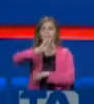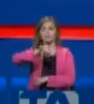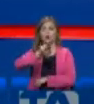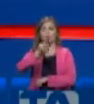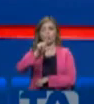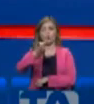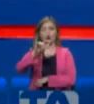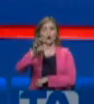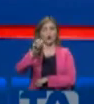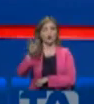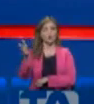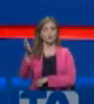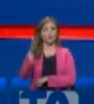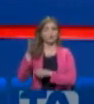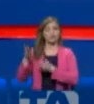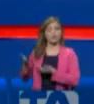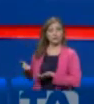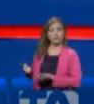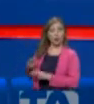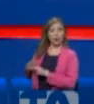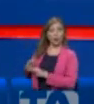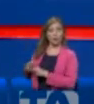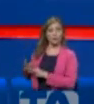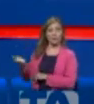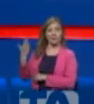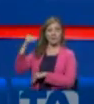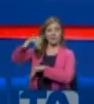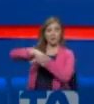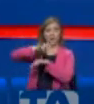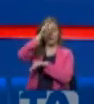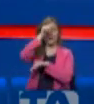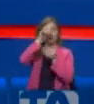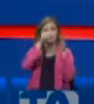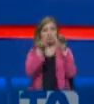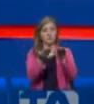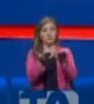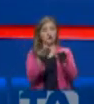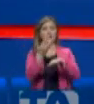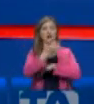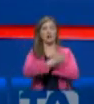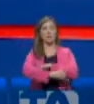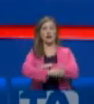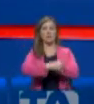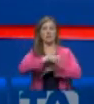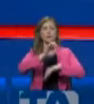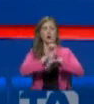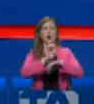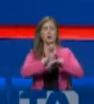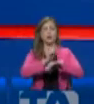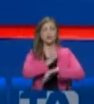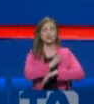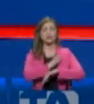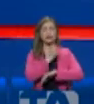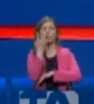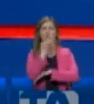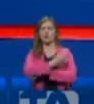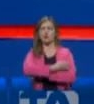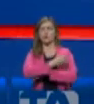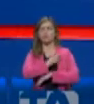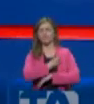Trujillo, quien falleció la tarde del domingo. El país vive 4 días de luto nacional. Hoy será la última jornada de funerales previa a su despedida